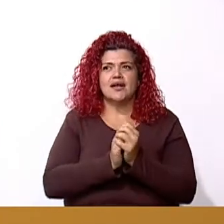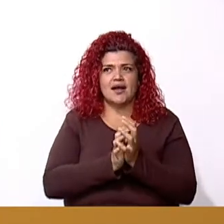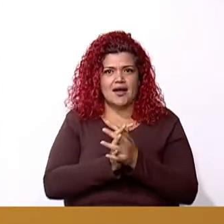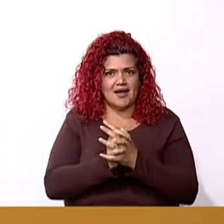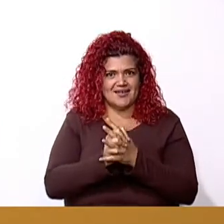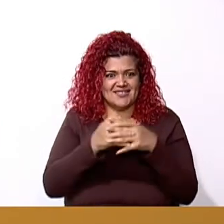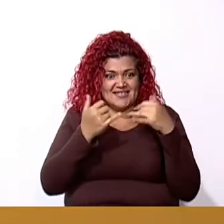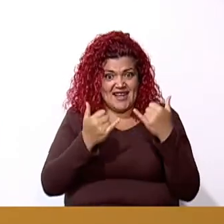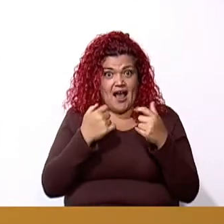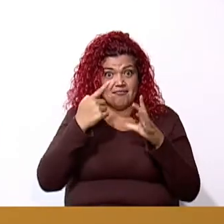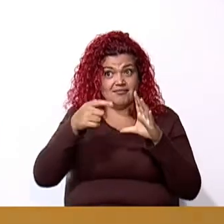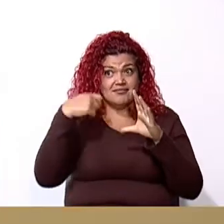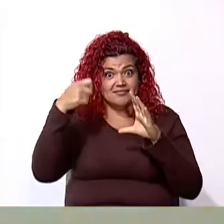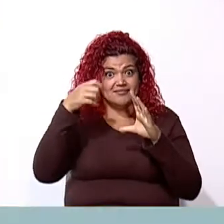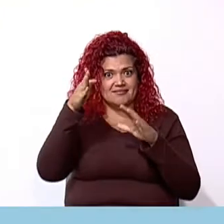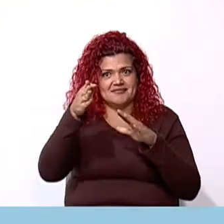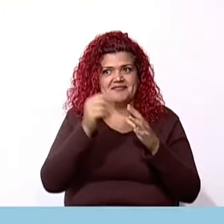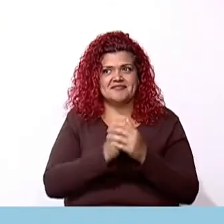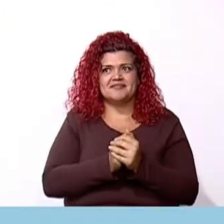a lo que va a aparecer en pantalla.